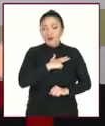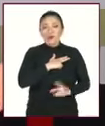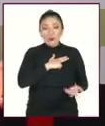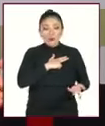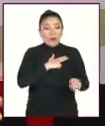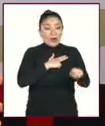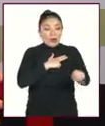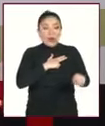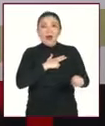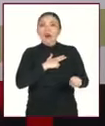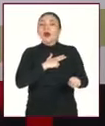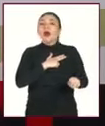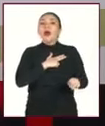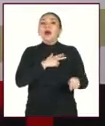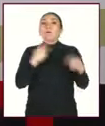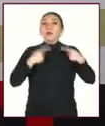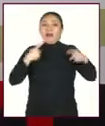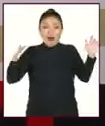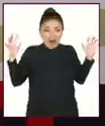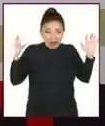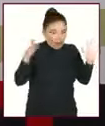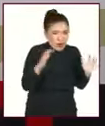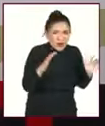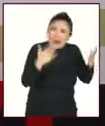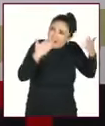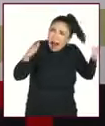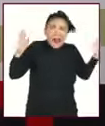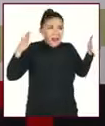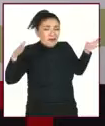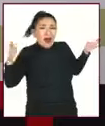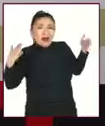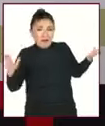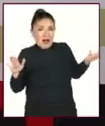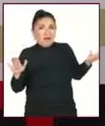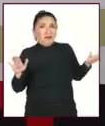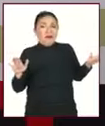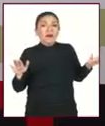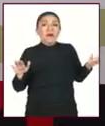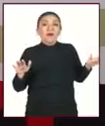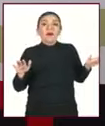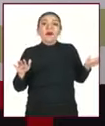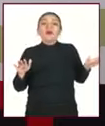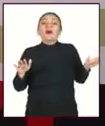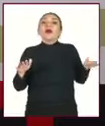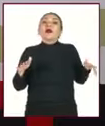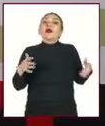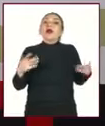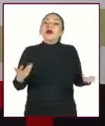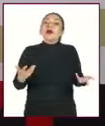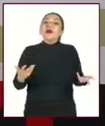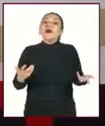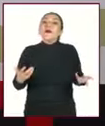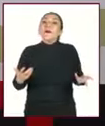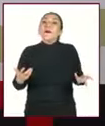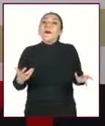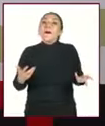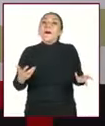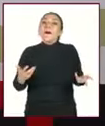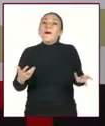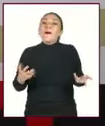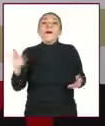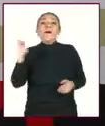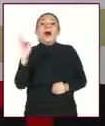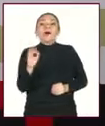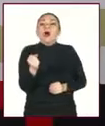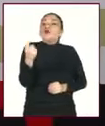lo más despejado posible y tal vez tener a 1 o 2